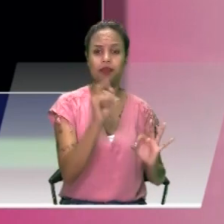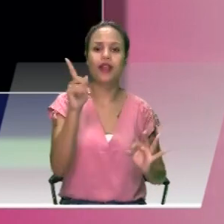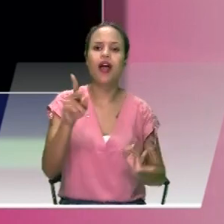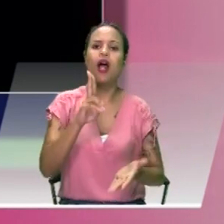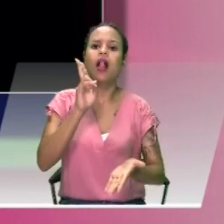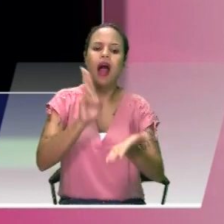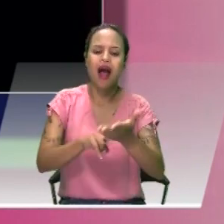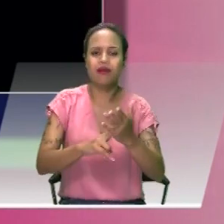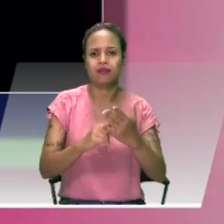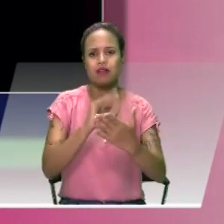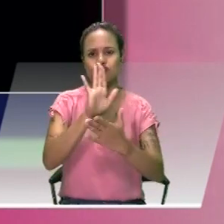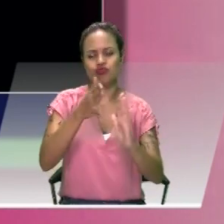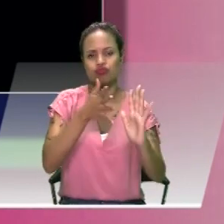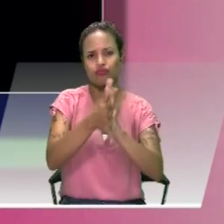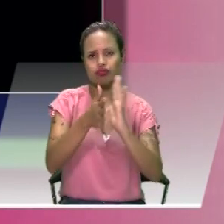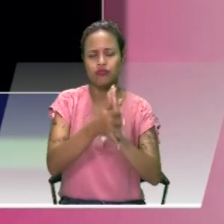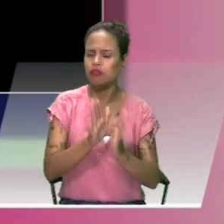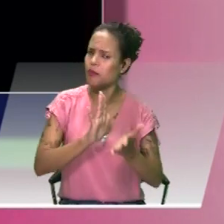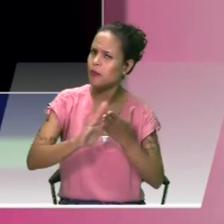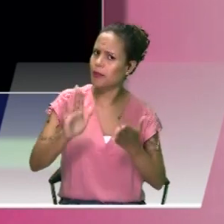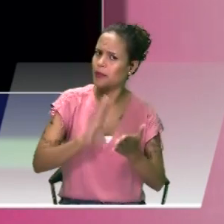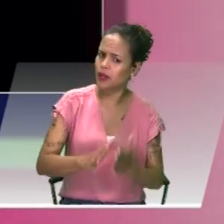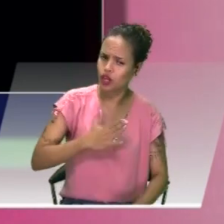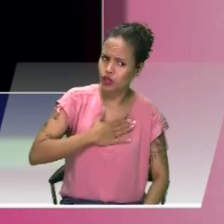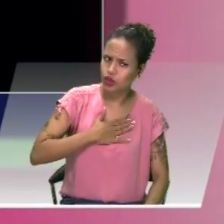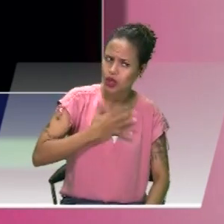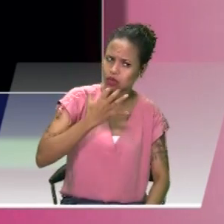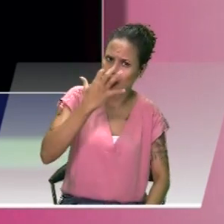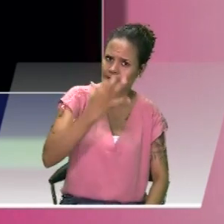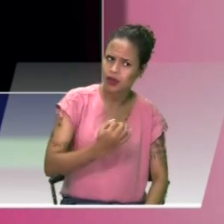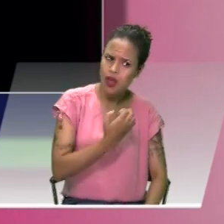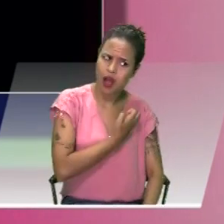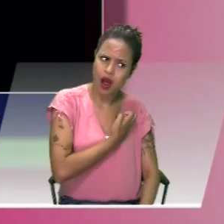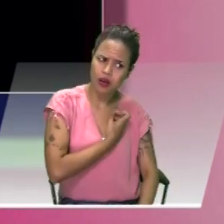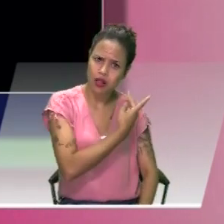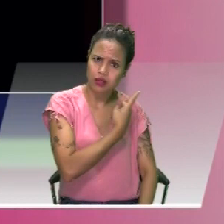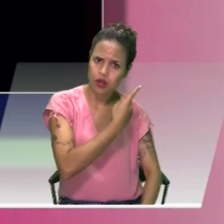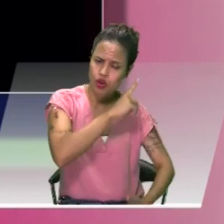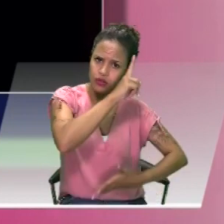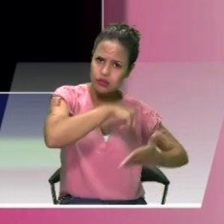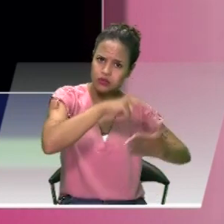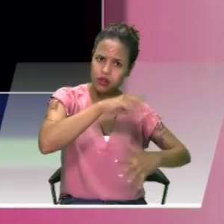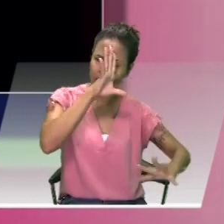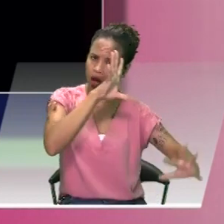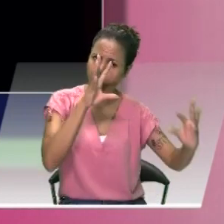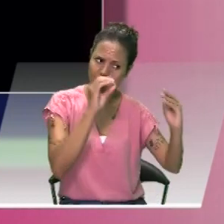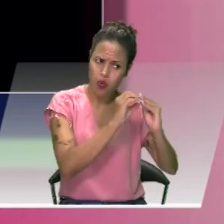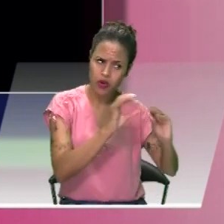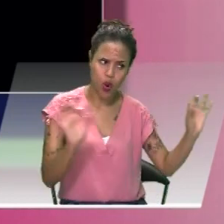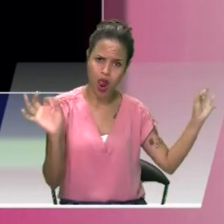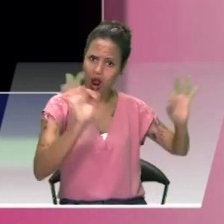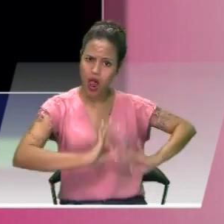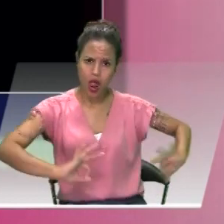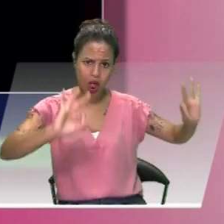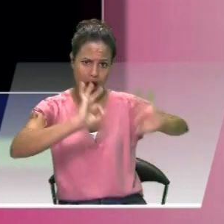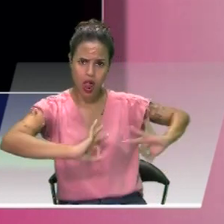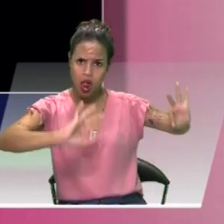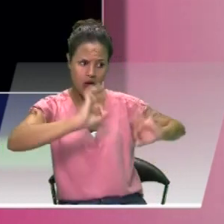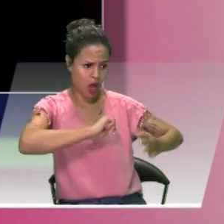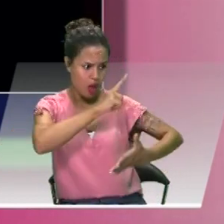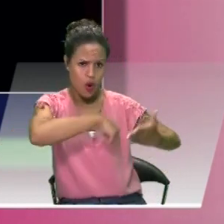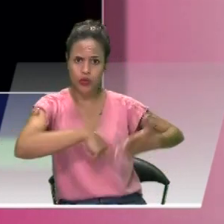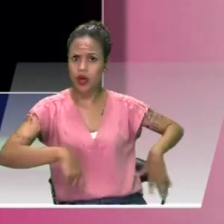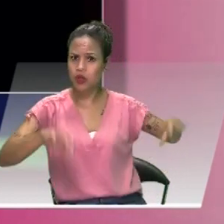artista enfatizó: no he suscrito contrato alguno con esa entidad que no existe ni ha existido ningún compromiso contractual con